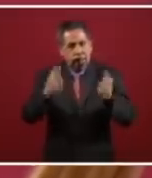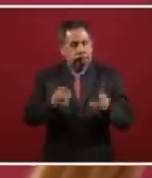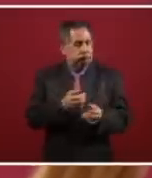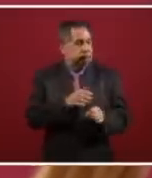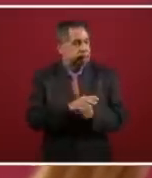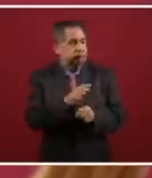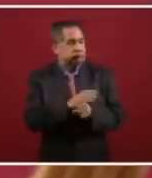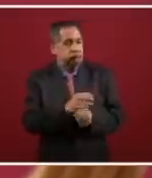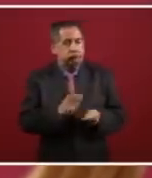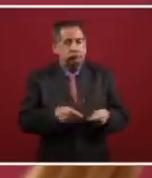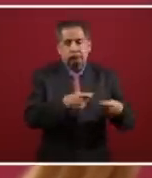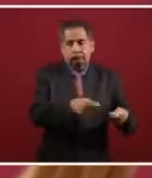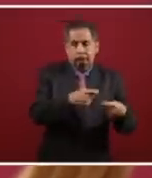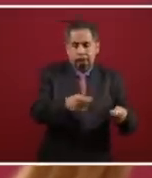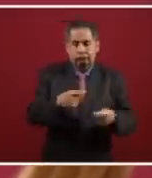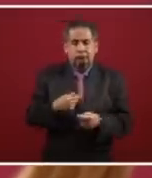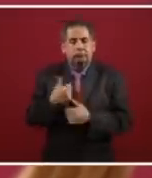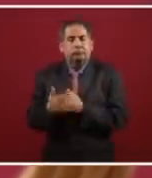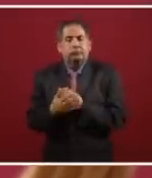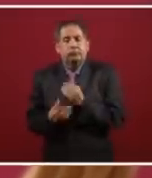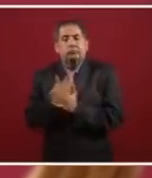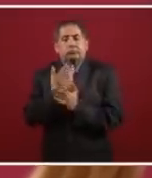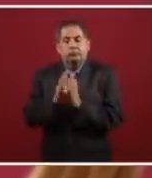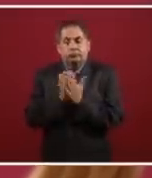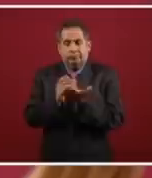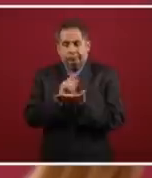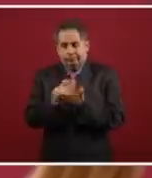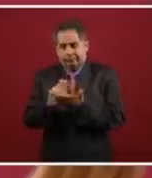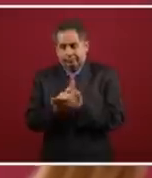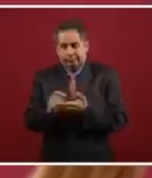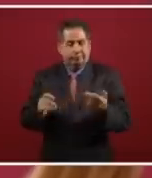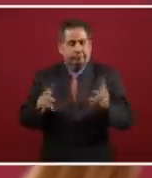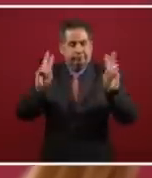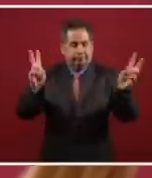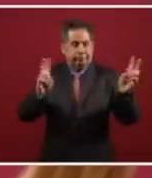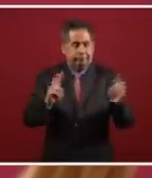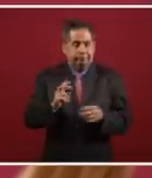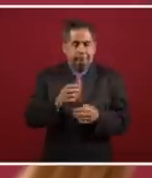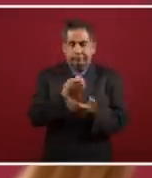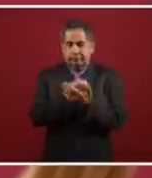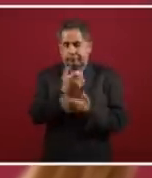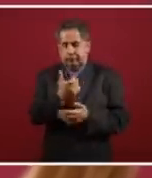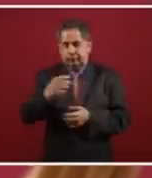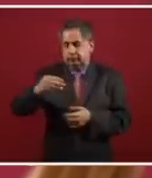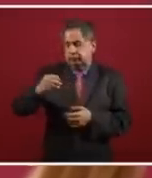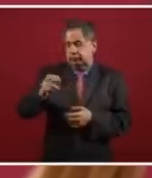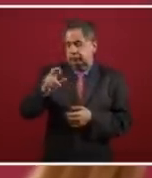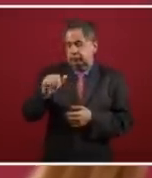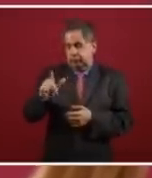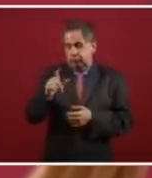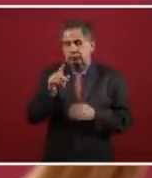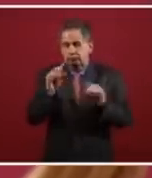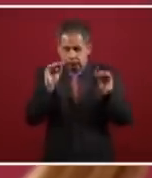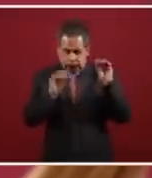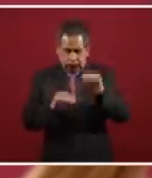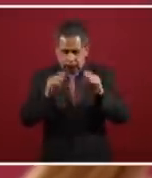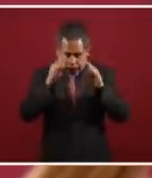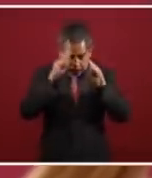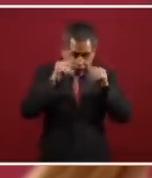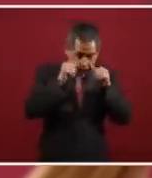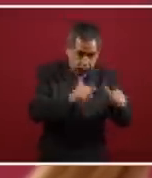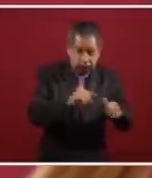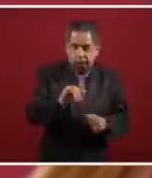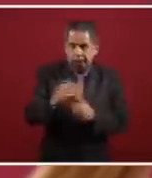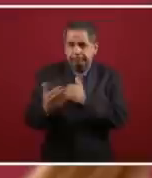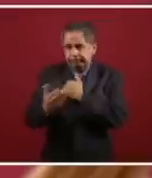abasto en mi nuevo libro, La economía moral. O sea, estoy tratando eso, porque ya